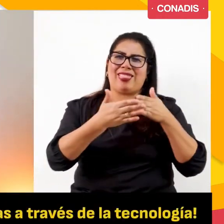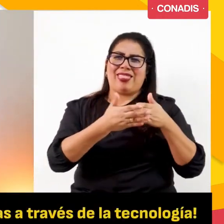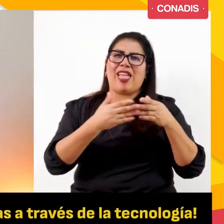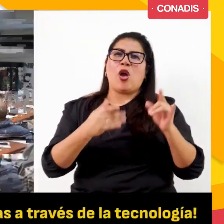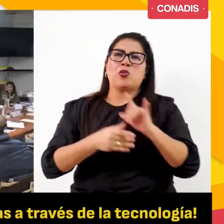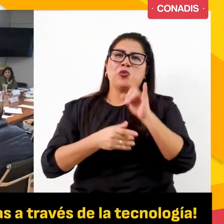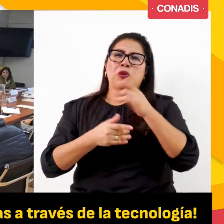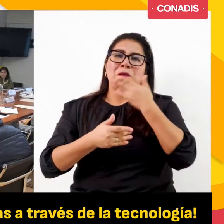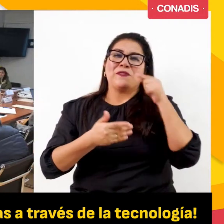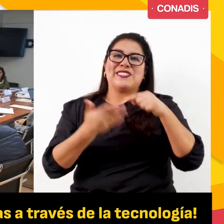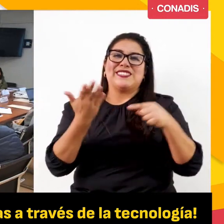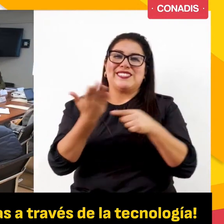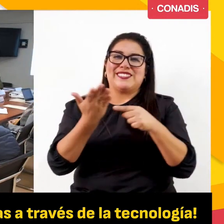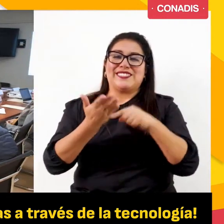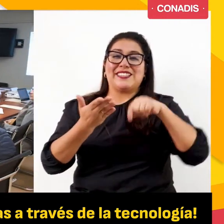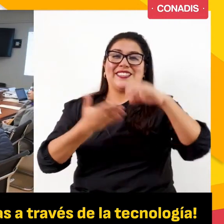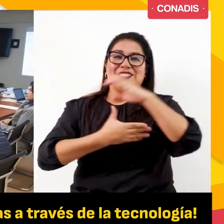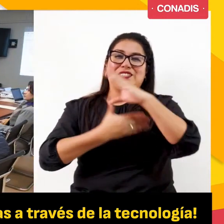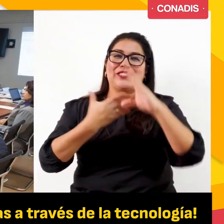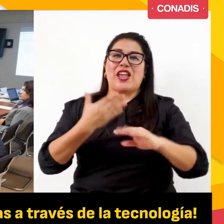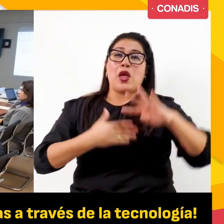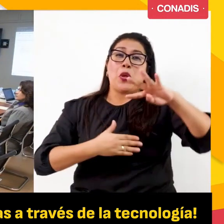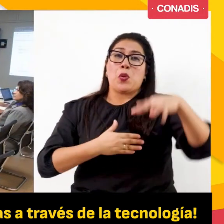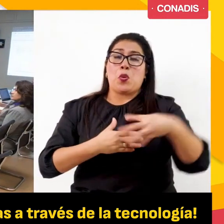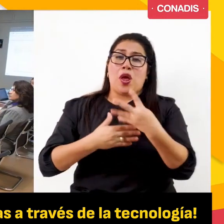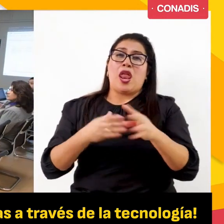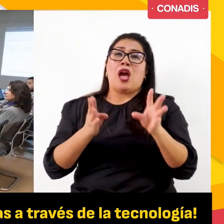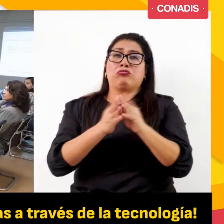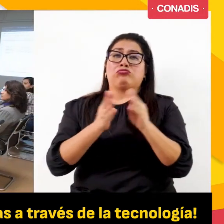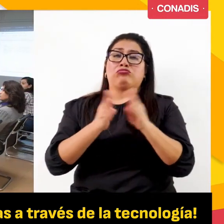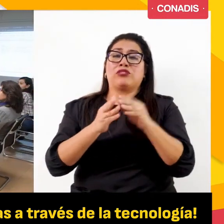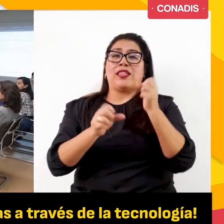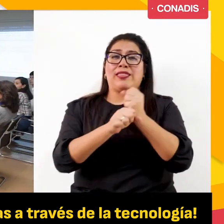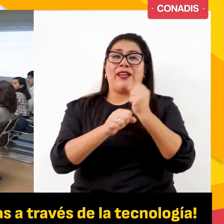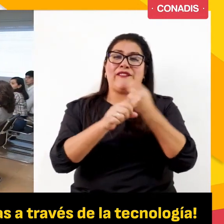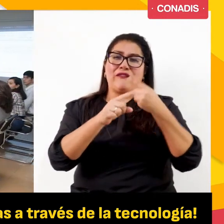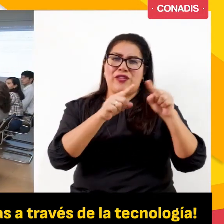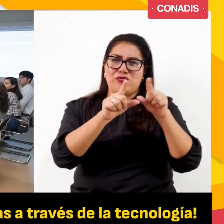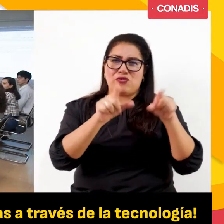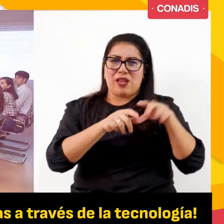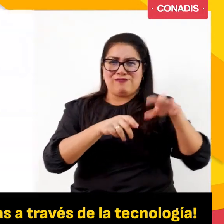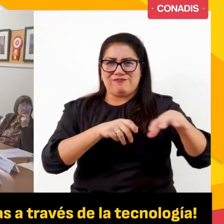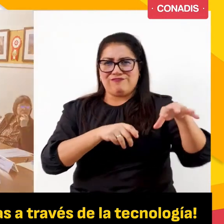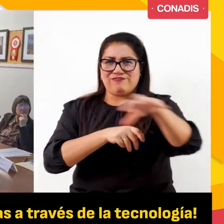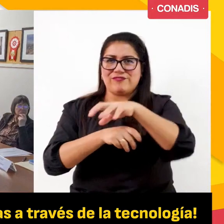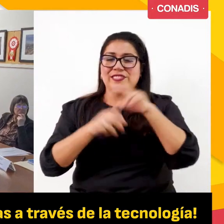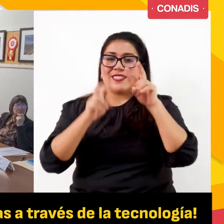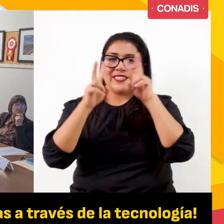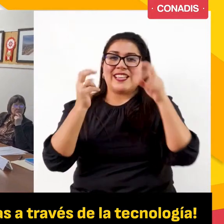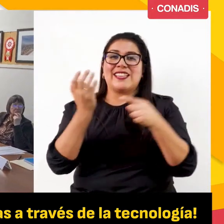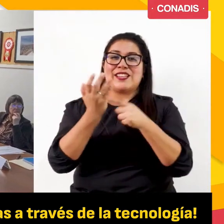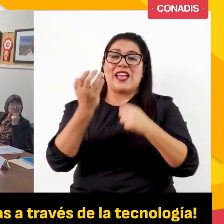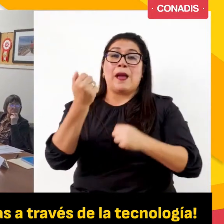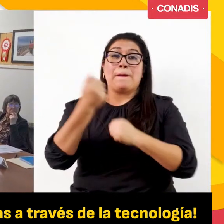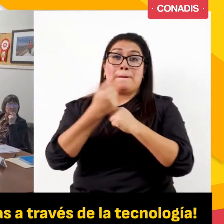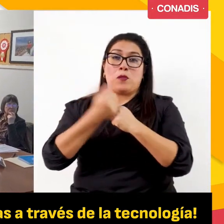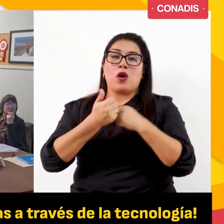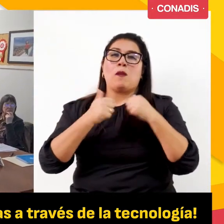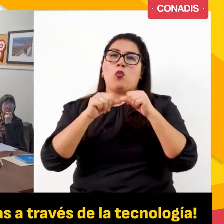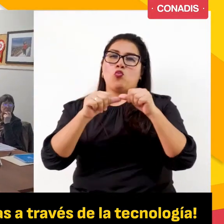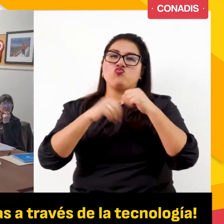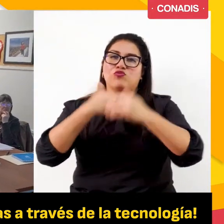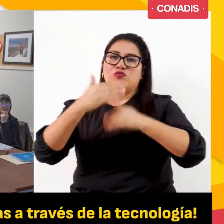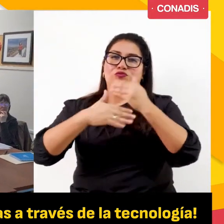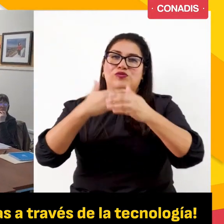través de la tecnología. El CONADIS organizó la cuarta sesión de la Mesa de Trabajo Multisectorial en Tecnologías de Apoyo para